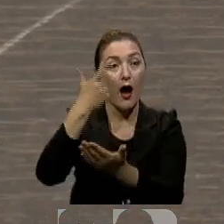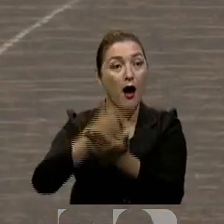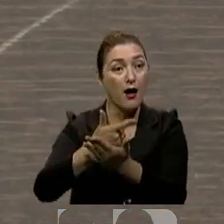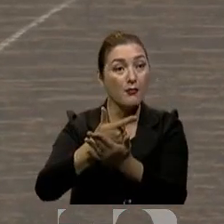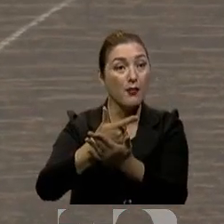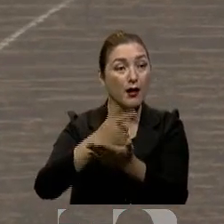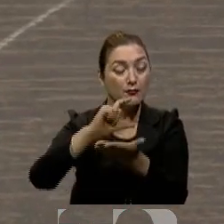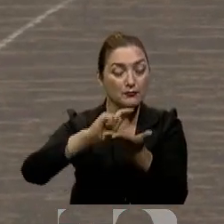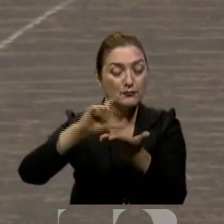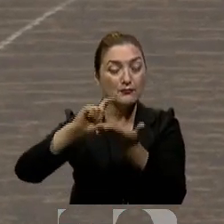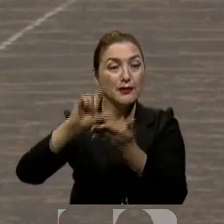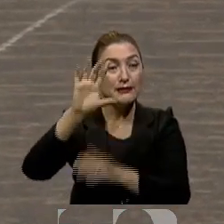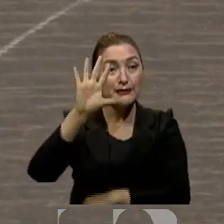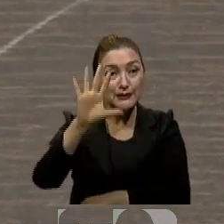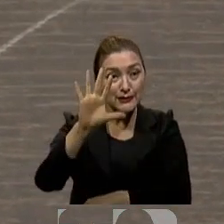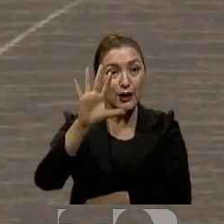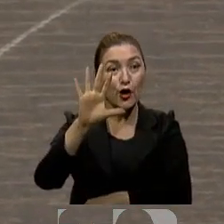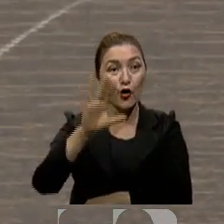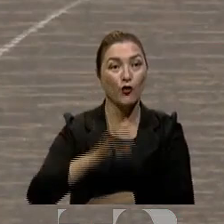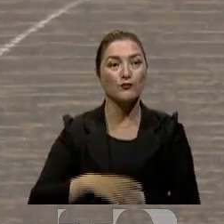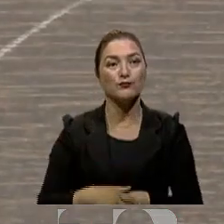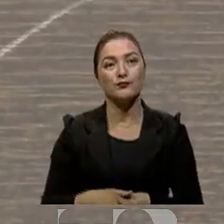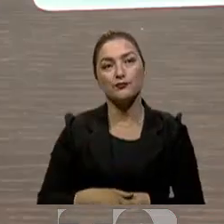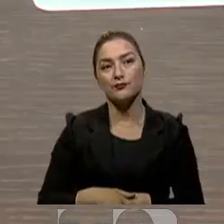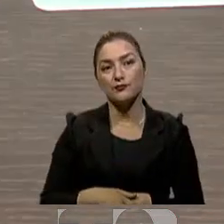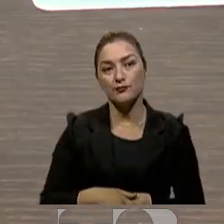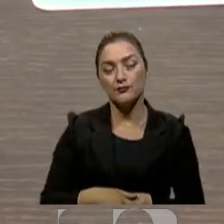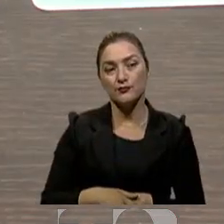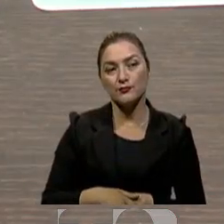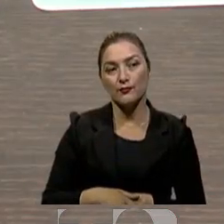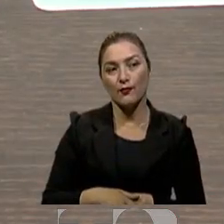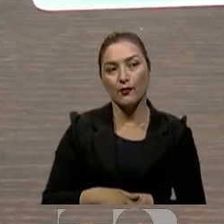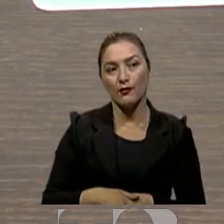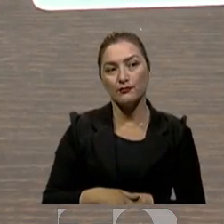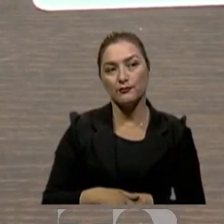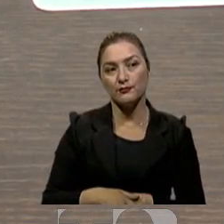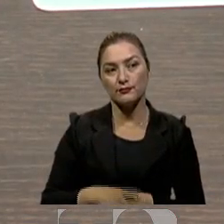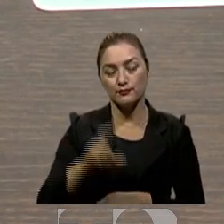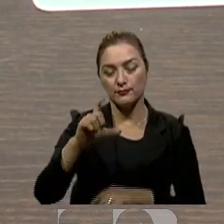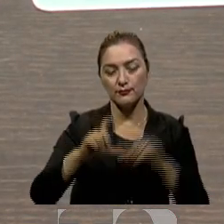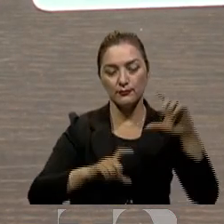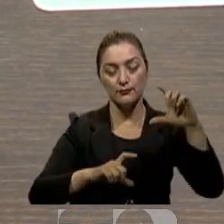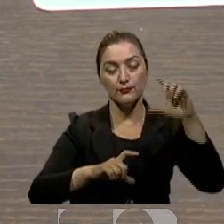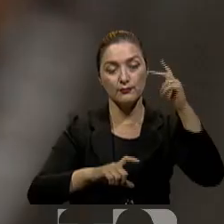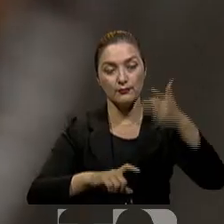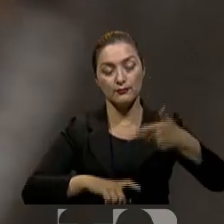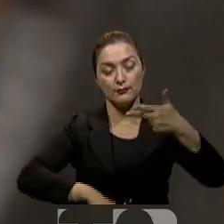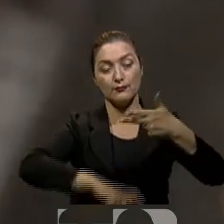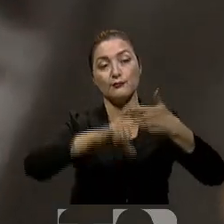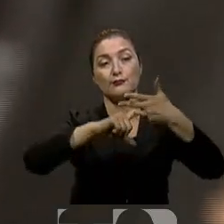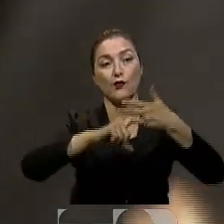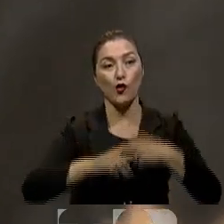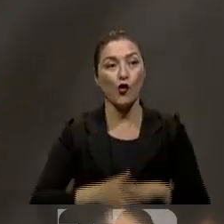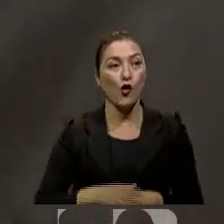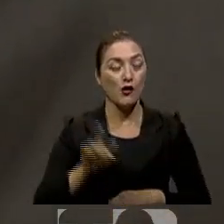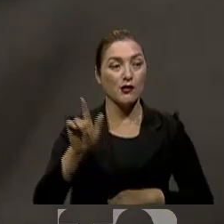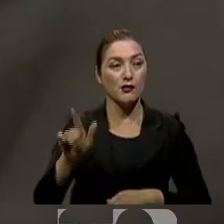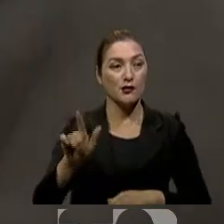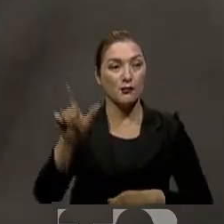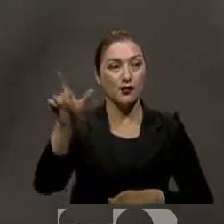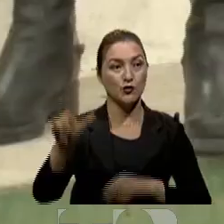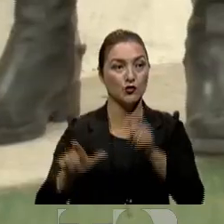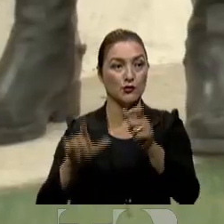5 cartuchos sin percutar y con un acople a un dispositivo conocido como silenciador. Se procede inmediatamente a la aprehensión de